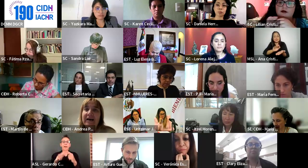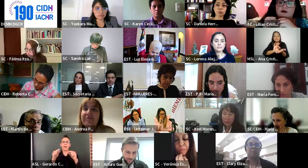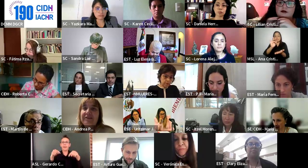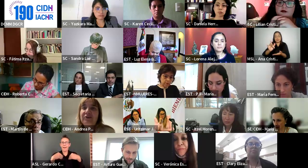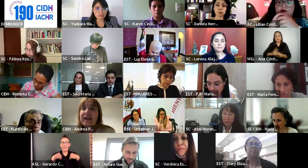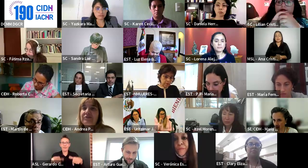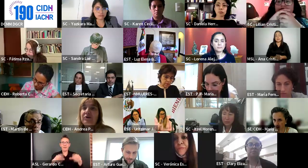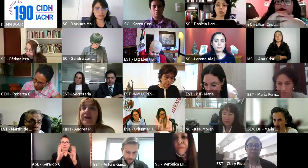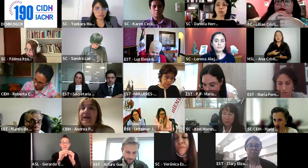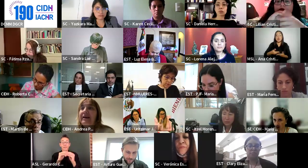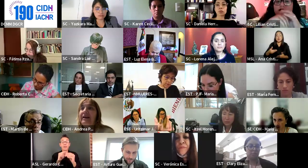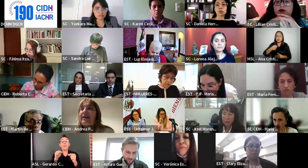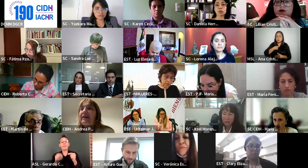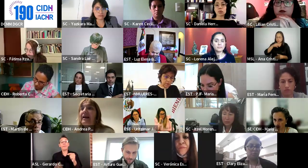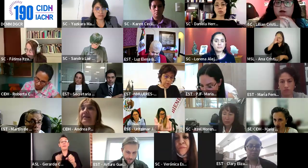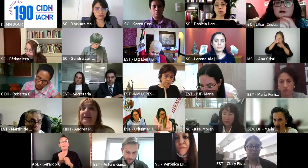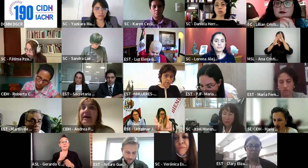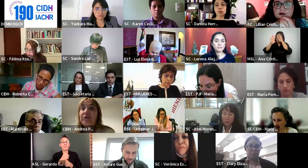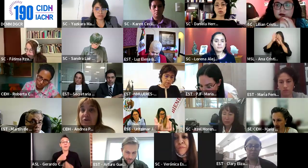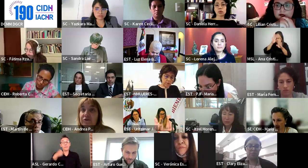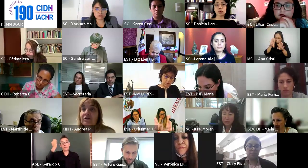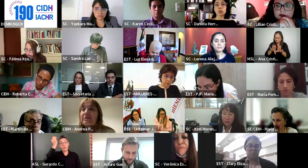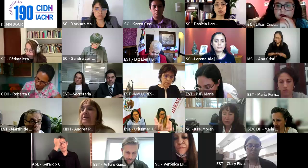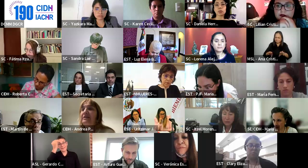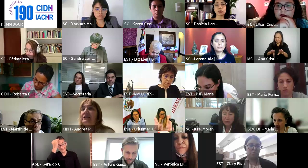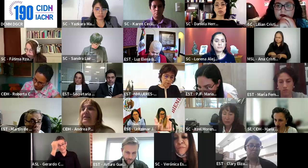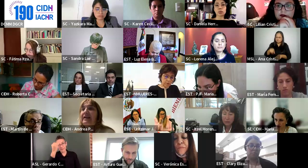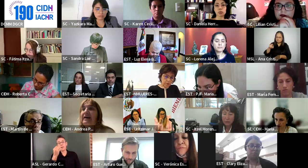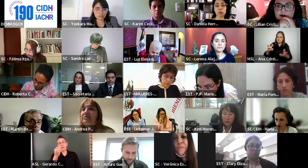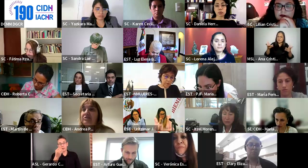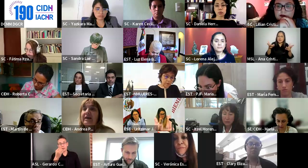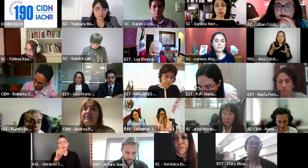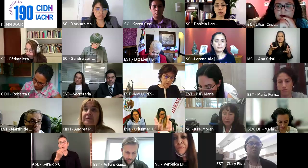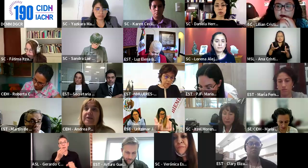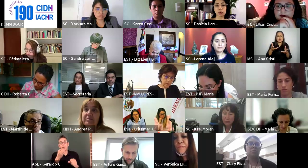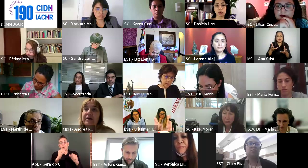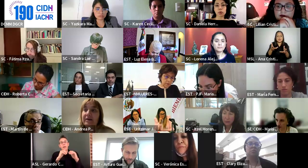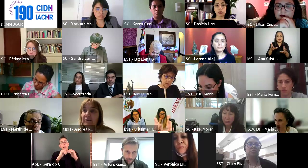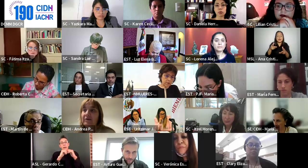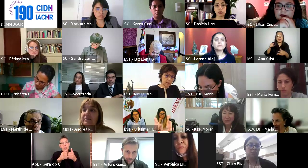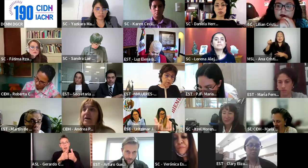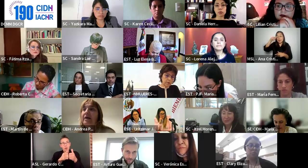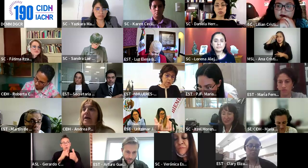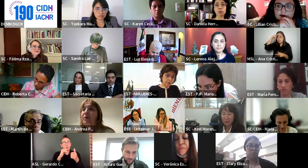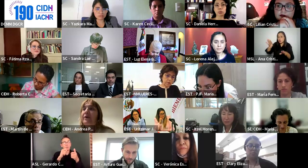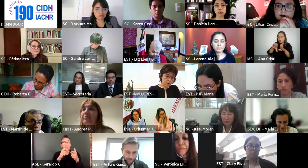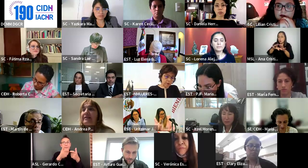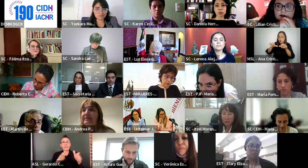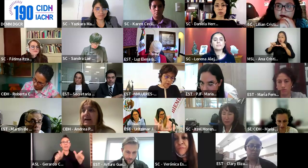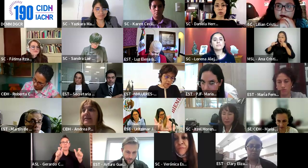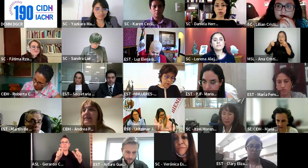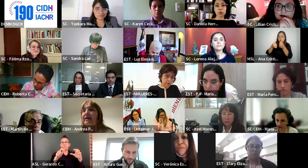a reflexionar sobre el gran desarrollo de la sociedad civil en México.